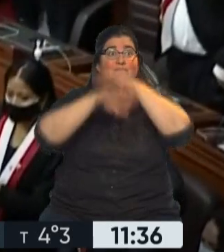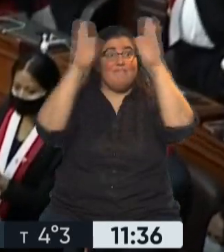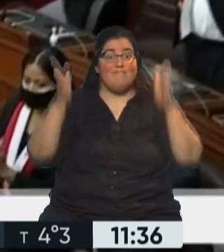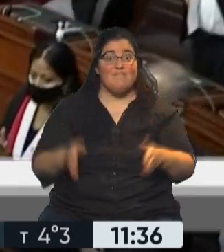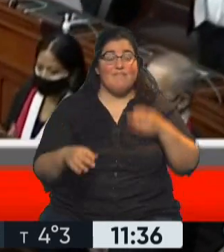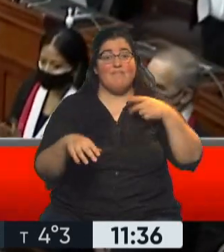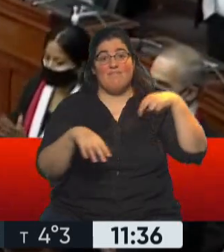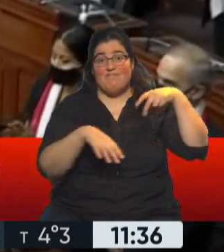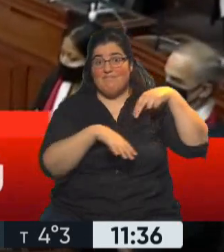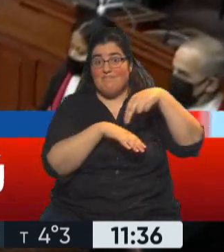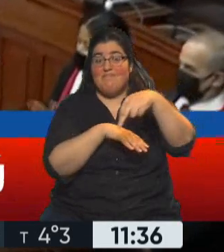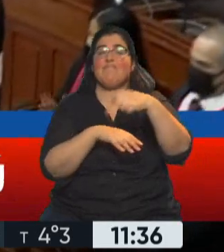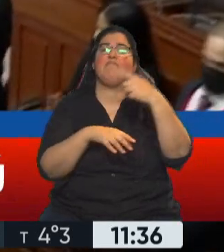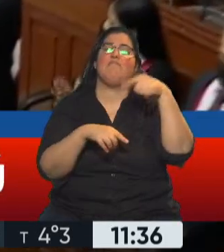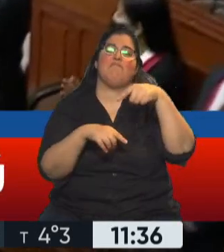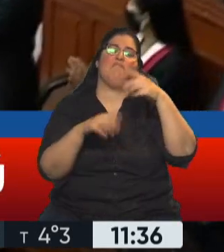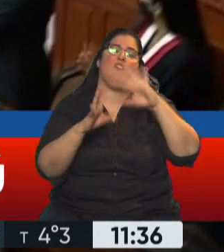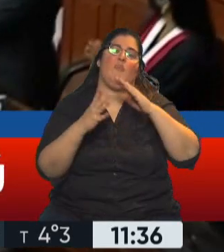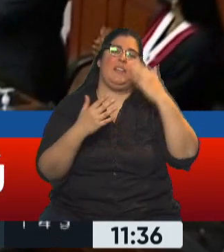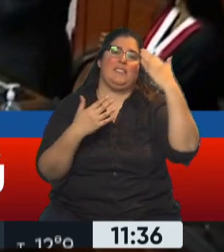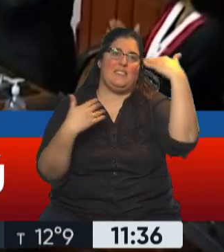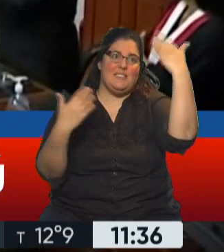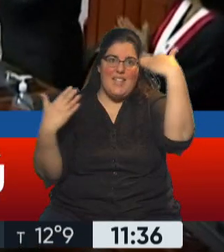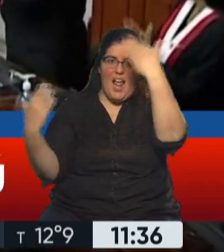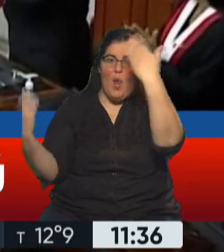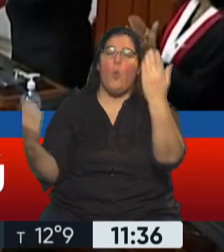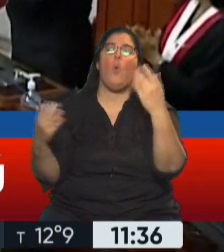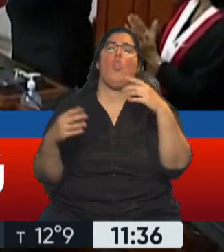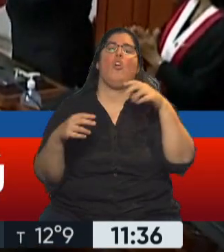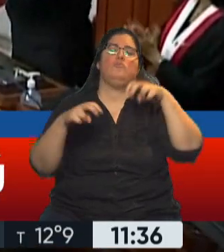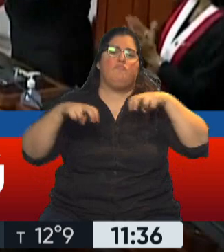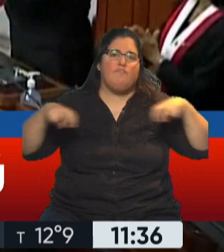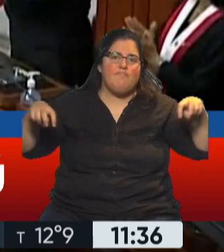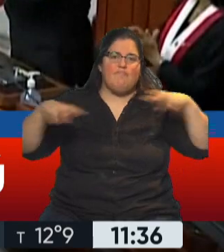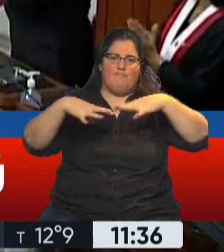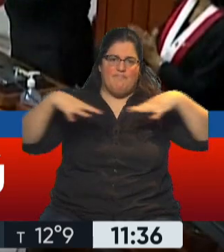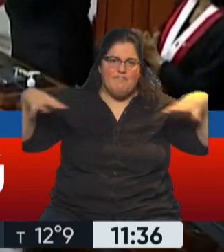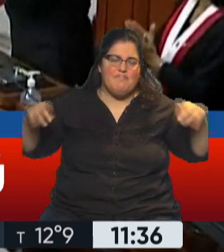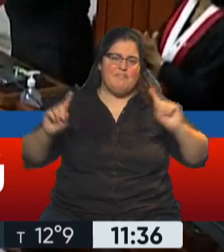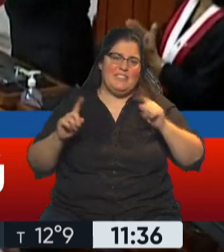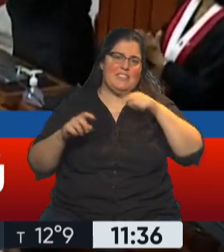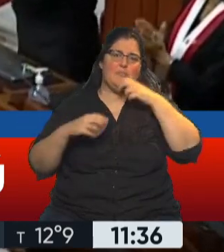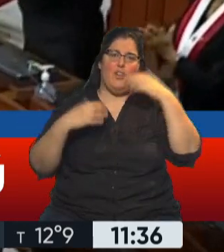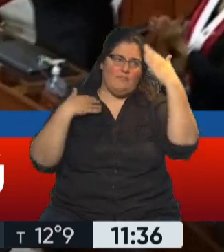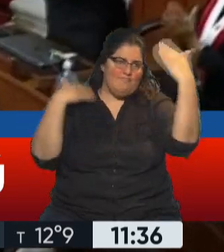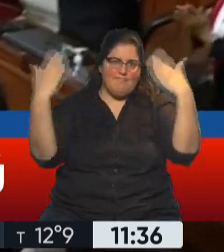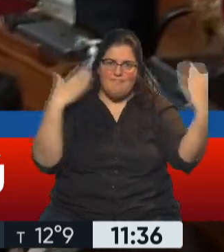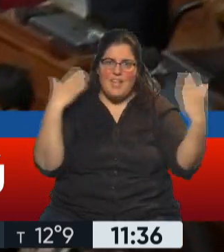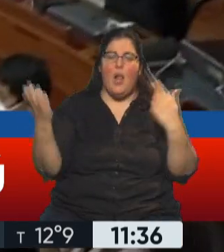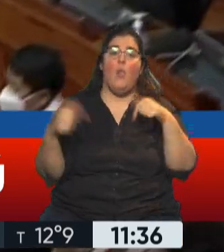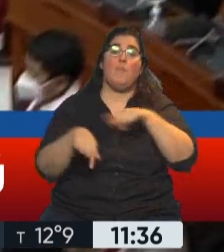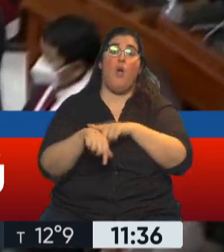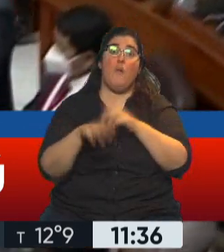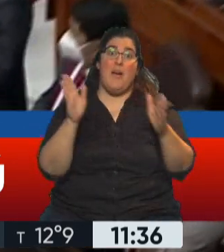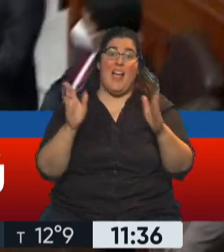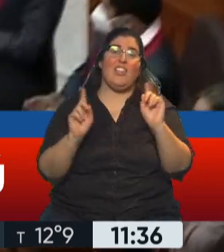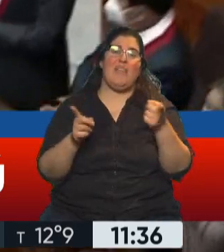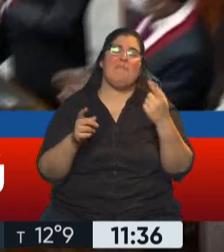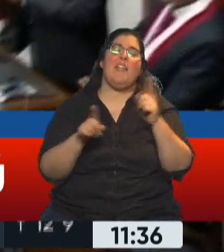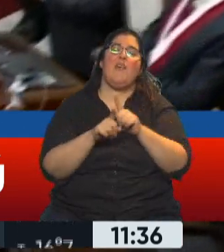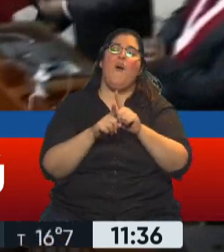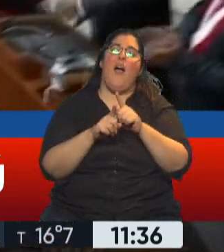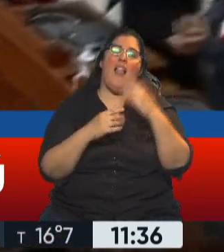hemiciclo brinda el saludo a los distintos parlamentarios y en estos momentos también recibe el